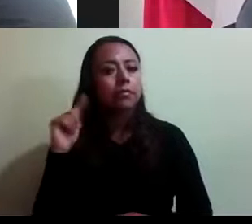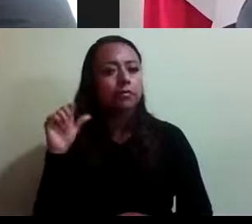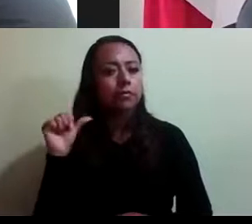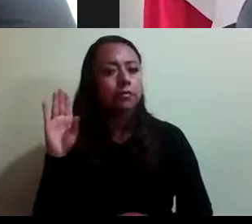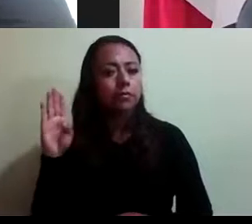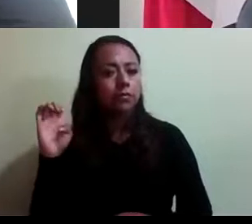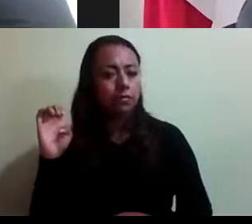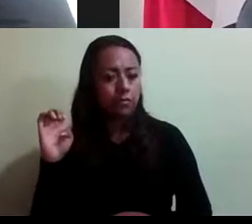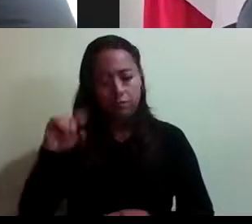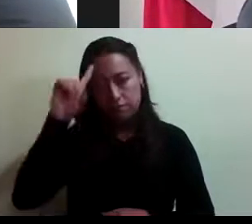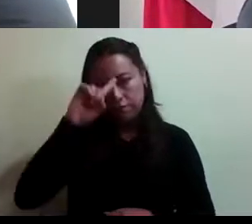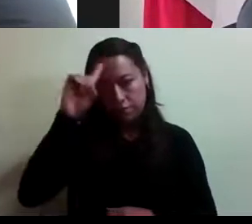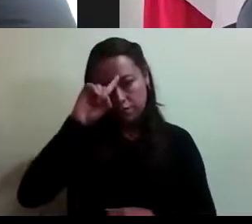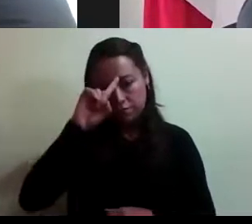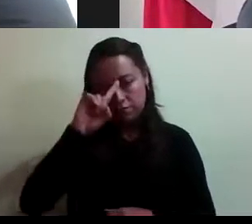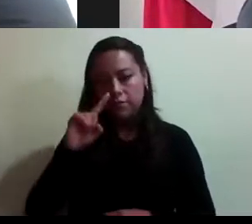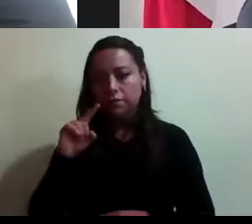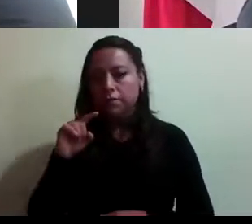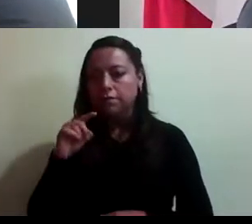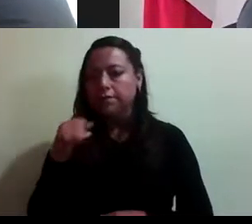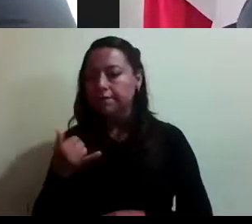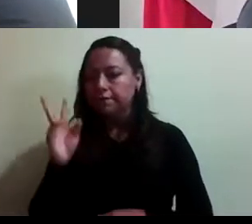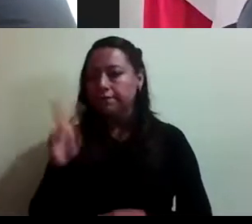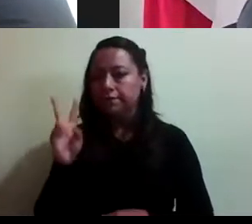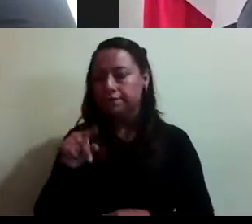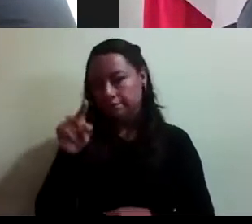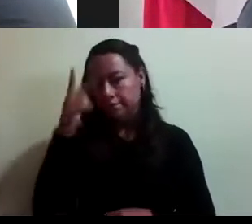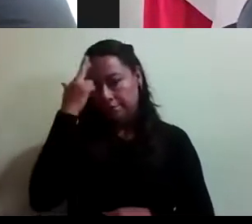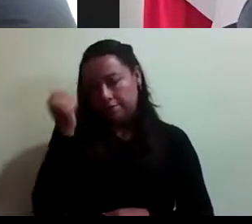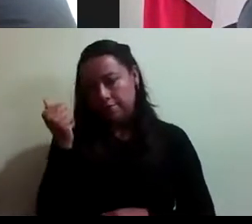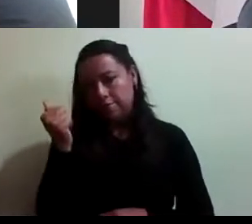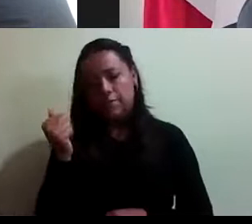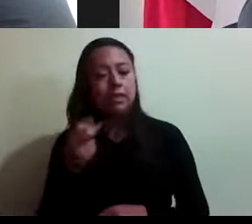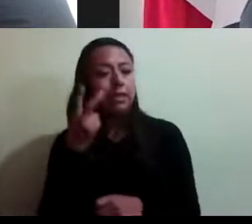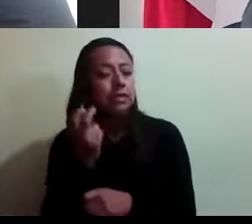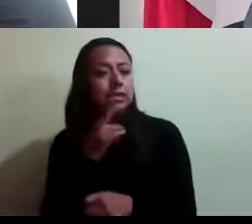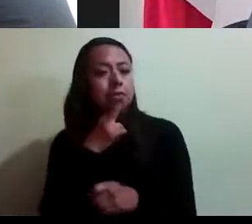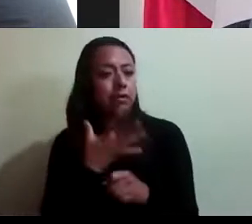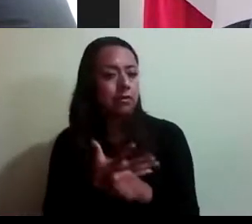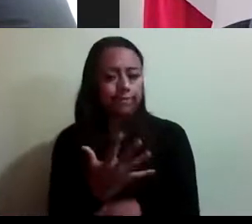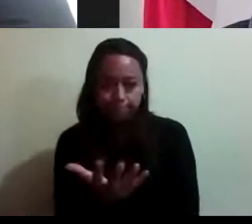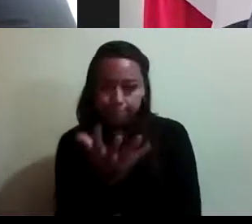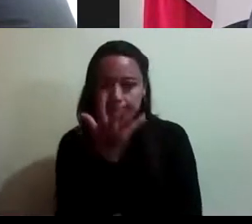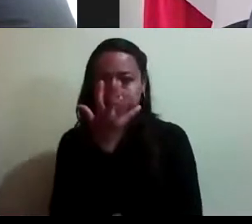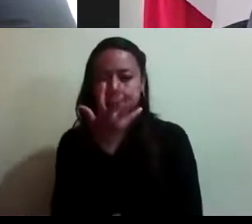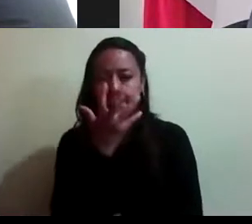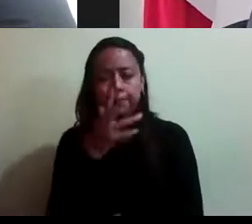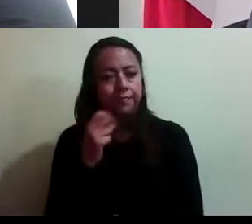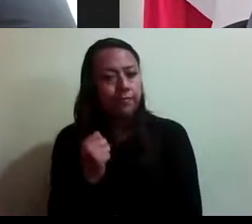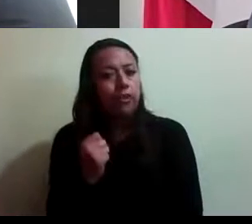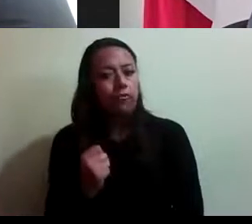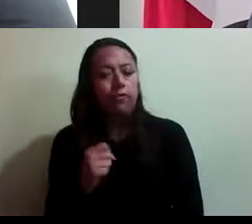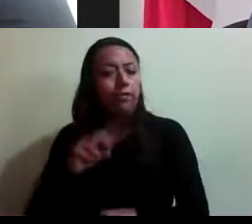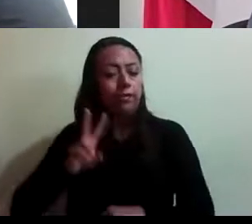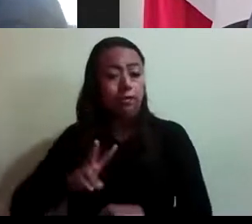la recomendación, y efectivamente tiene razón, es una responsabilidad muy fuerte, que si no